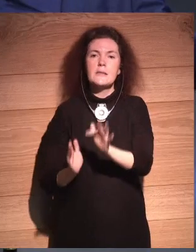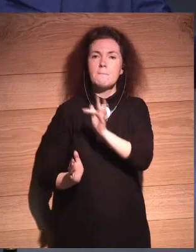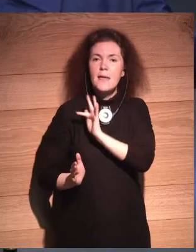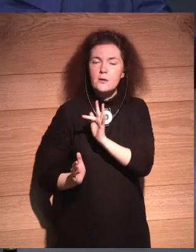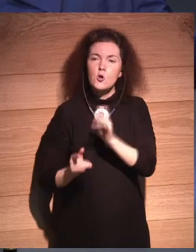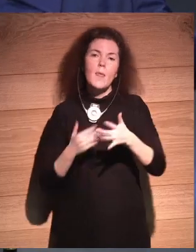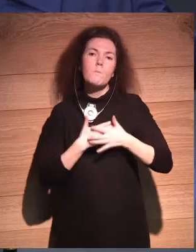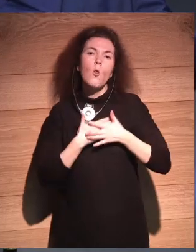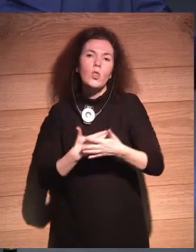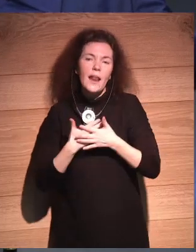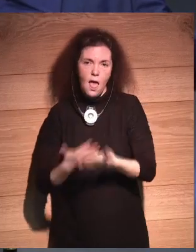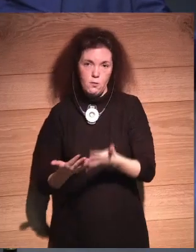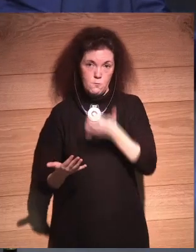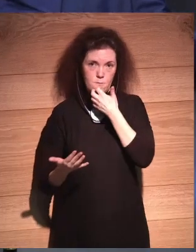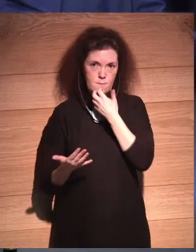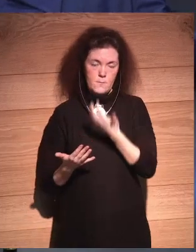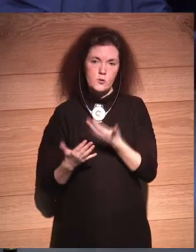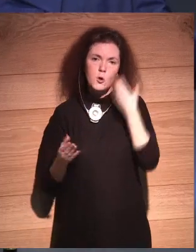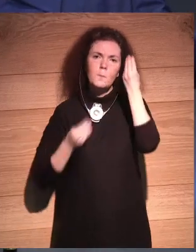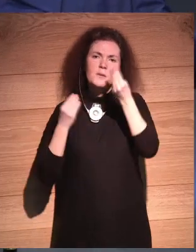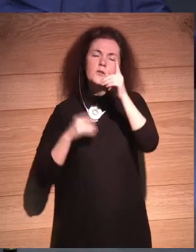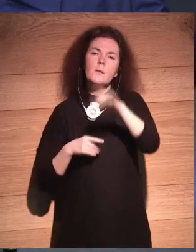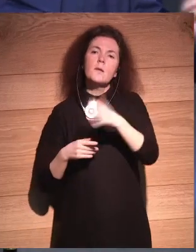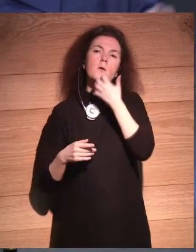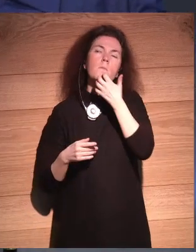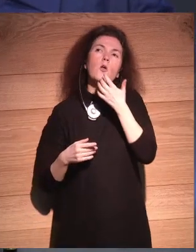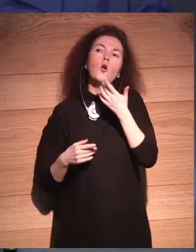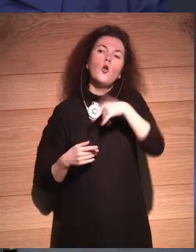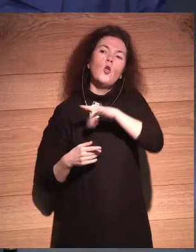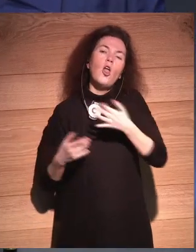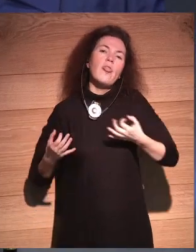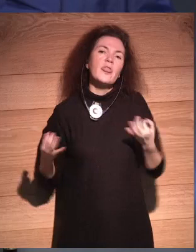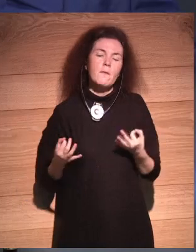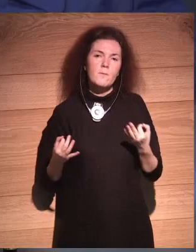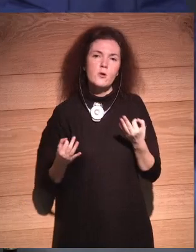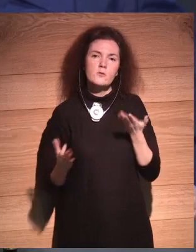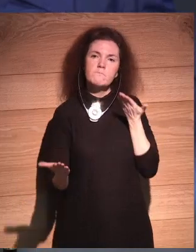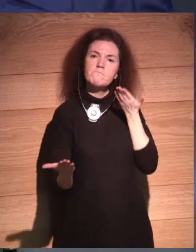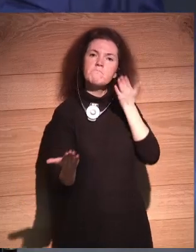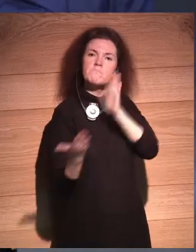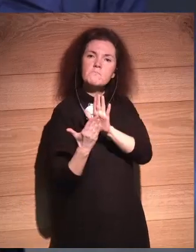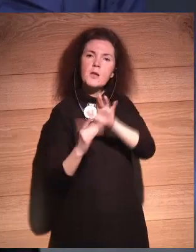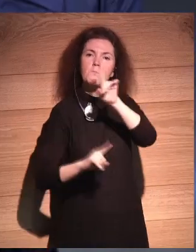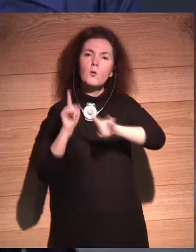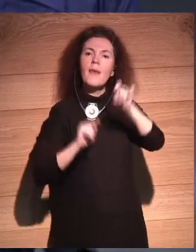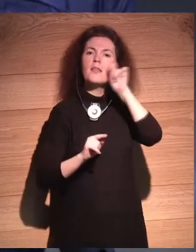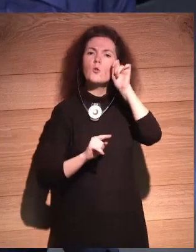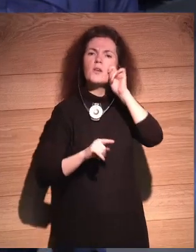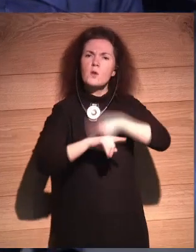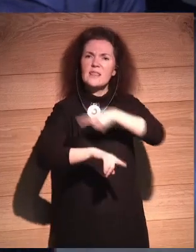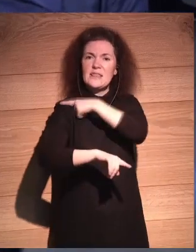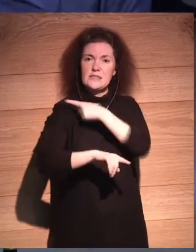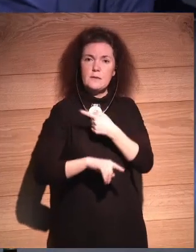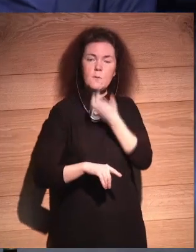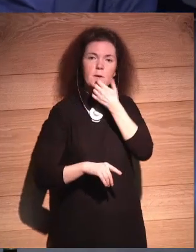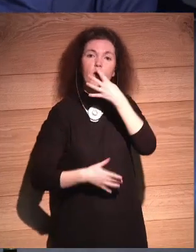de voluntariado. Yo creo que por ejemplo también deberíamos enfrentarnos al problema del turismo excesivo. Por